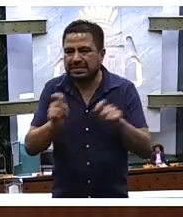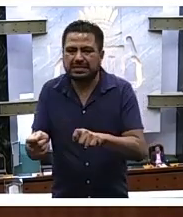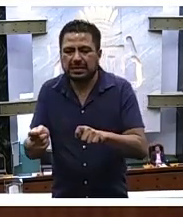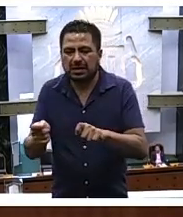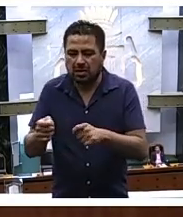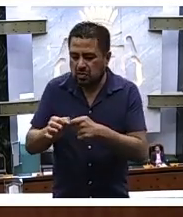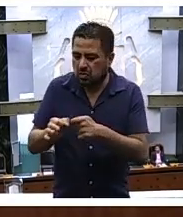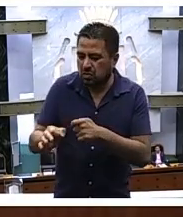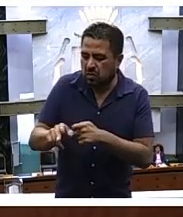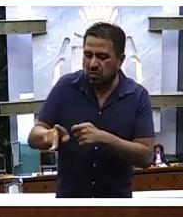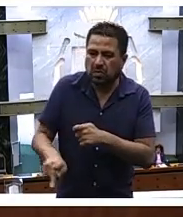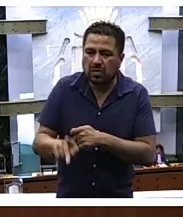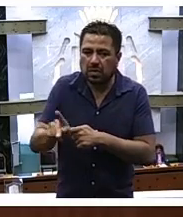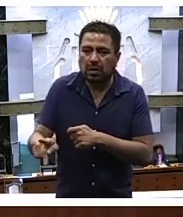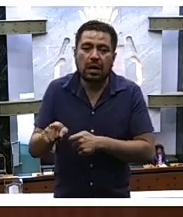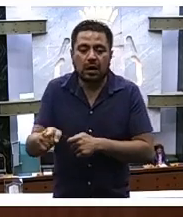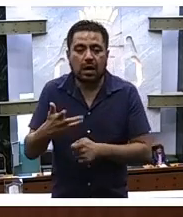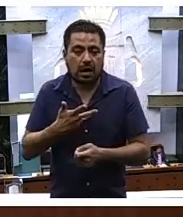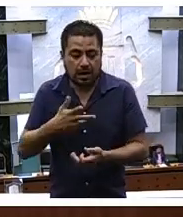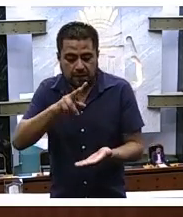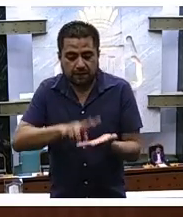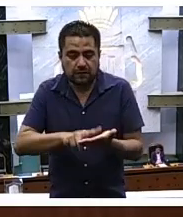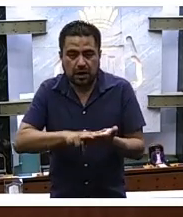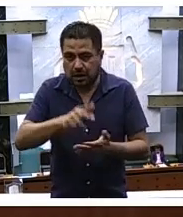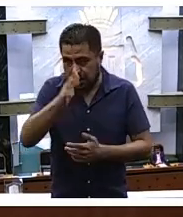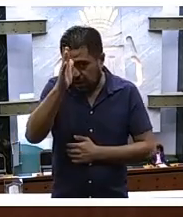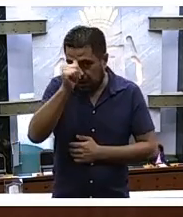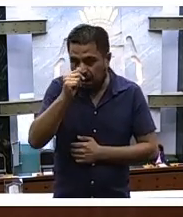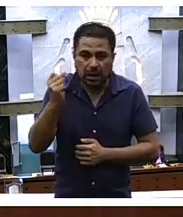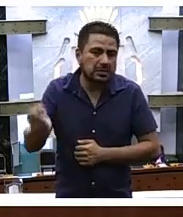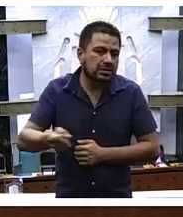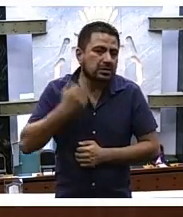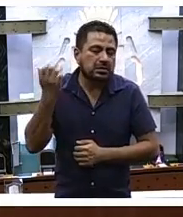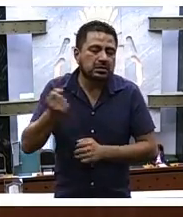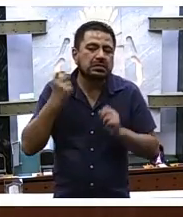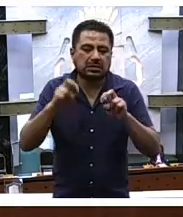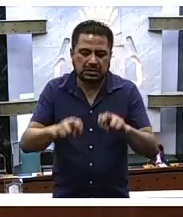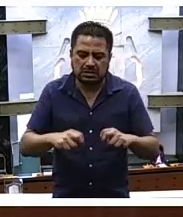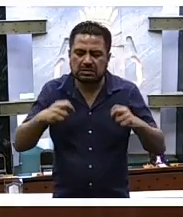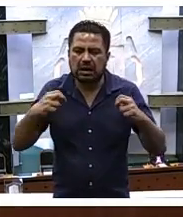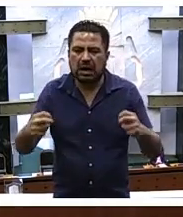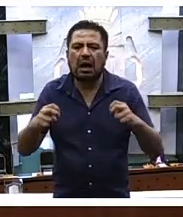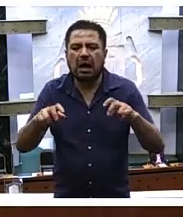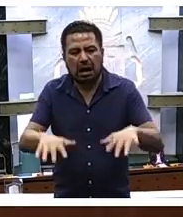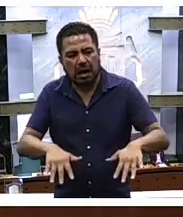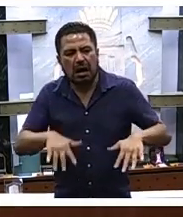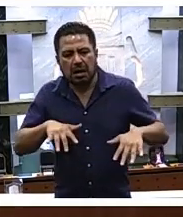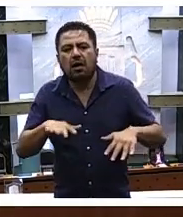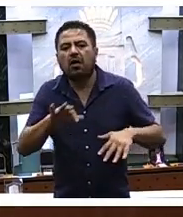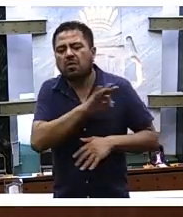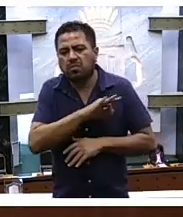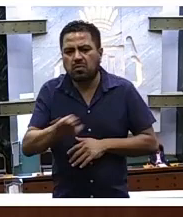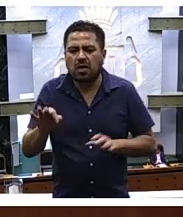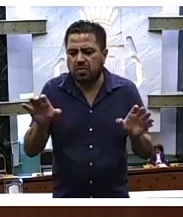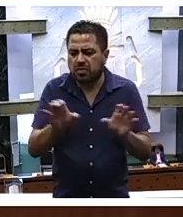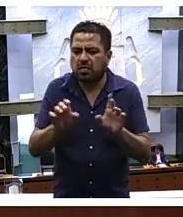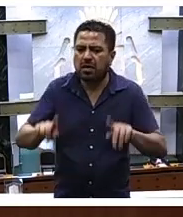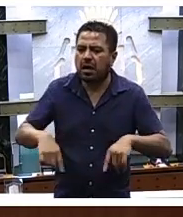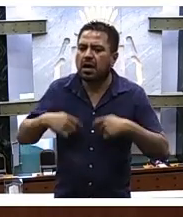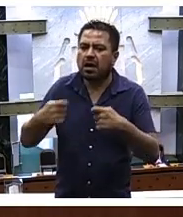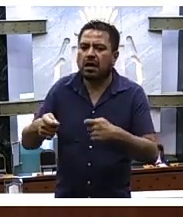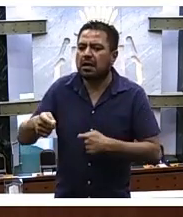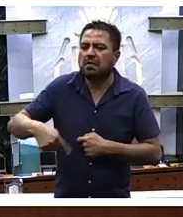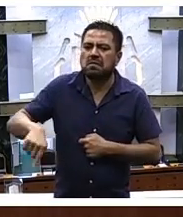autoridades comunitarias tenga la validación o aprobación de la asamblea, para evitar que pueda darse una constancia a quienes